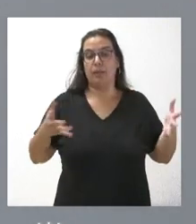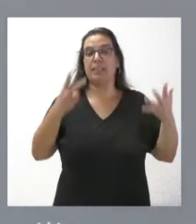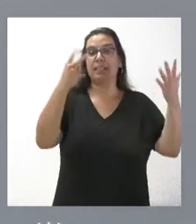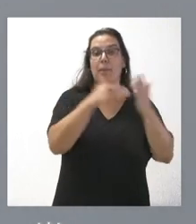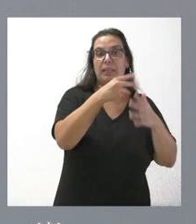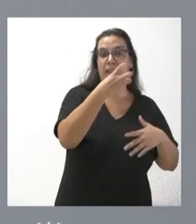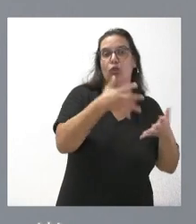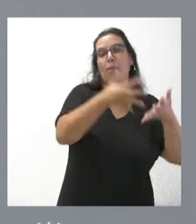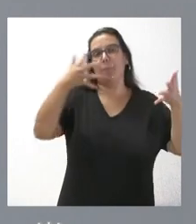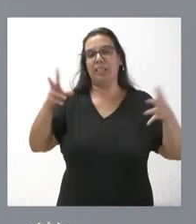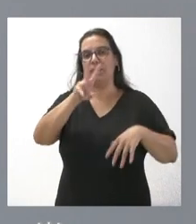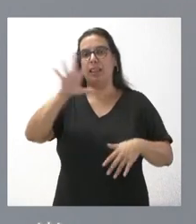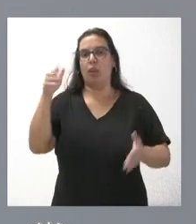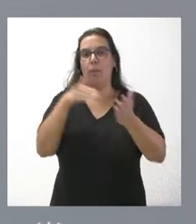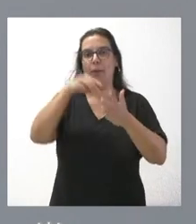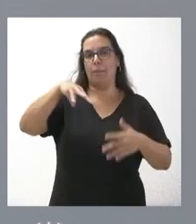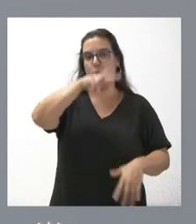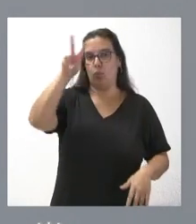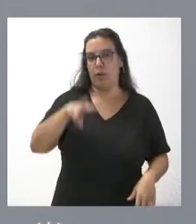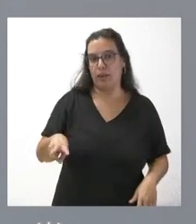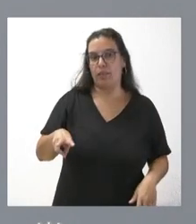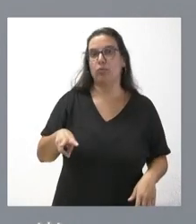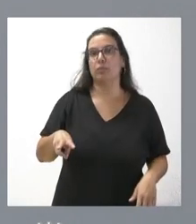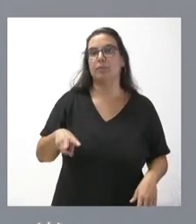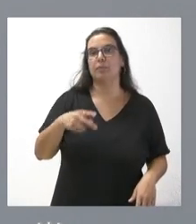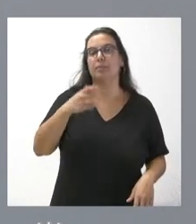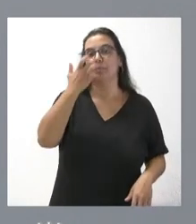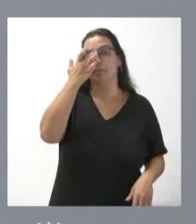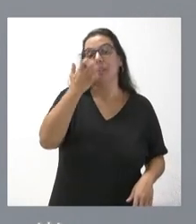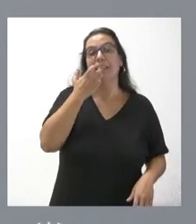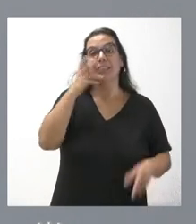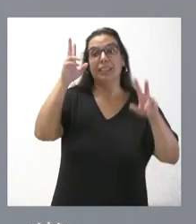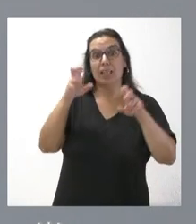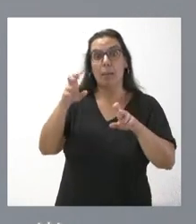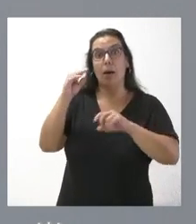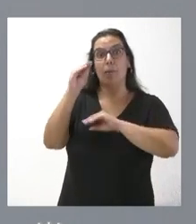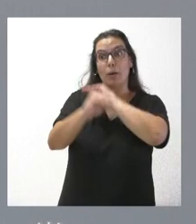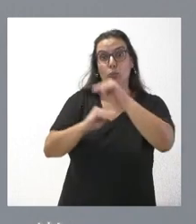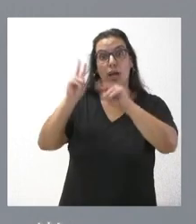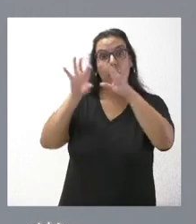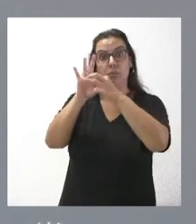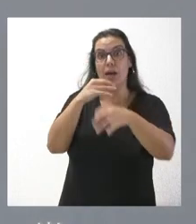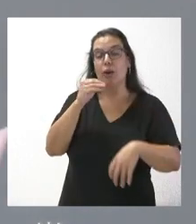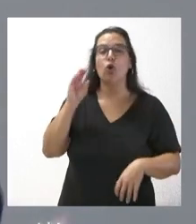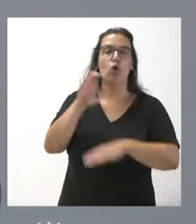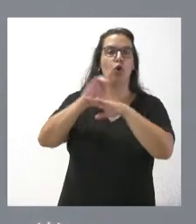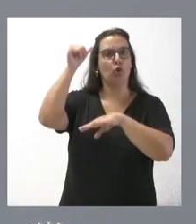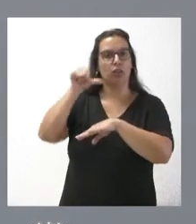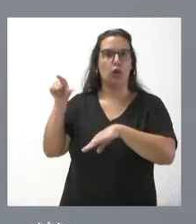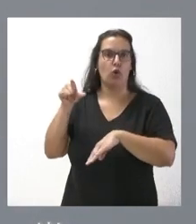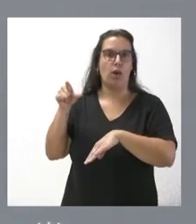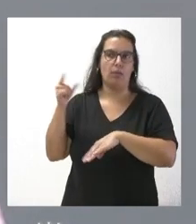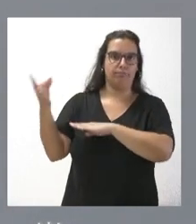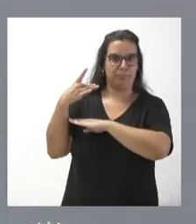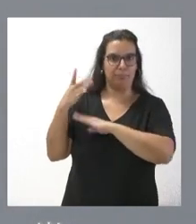a 25.000 metros cuadrados. Como acompaña el consejero, si hubiera alguna pregunta en relación con este asunto, pues lógicamente estaría él en mejores condiciones que